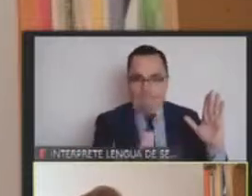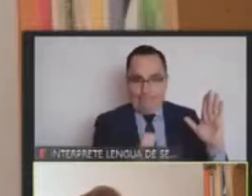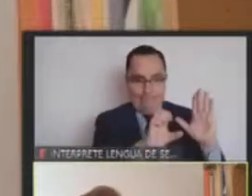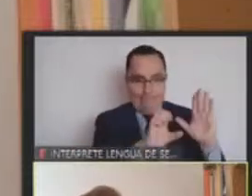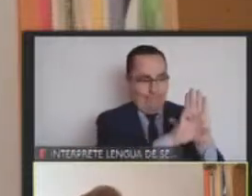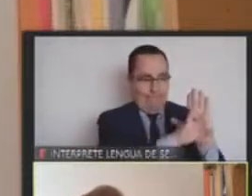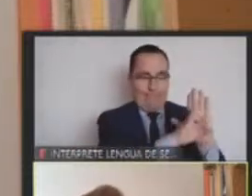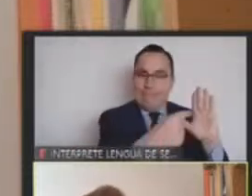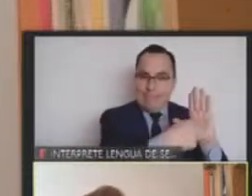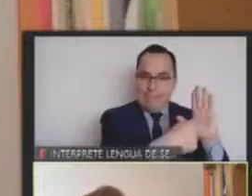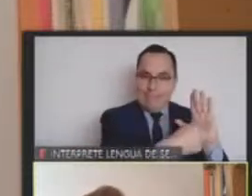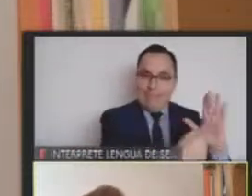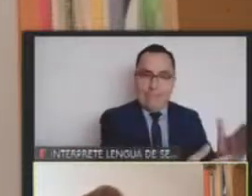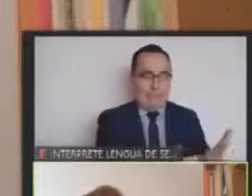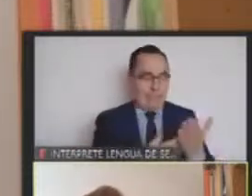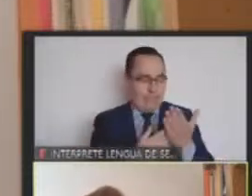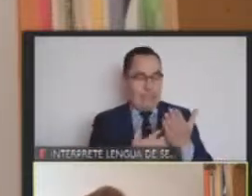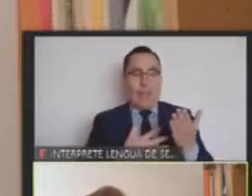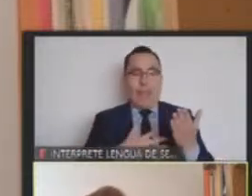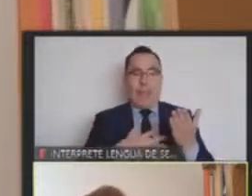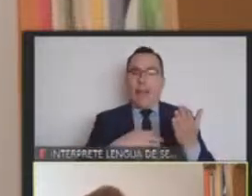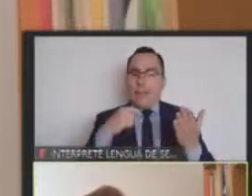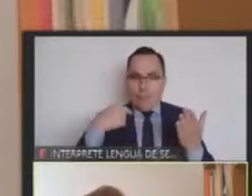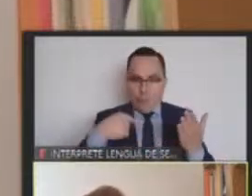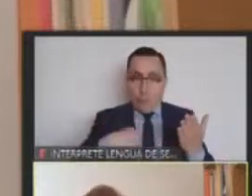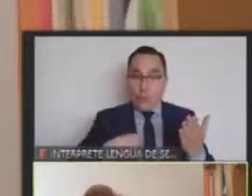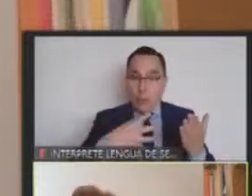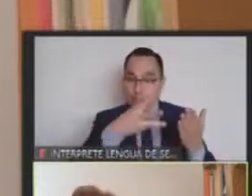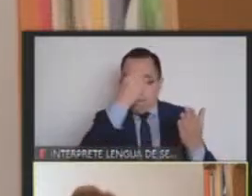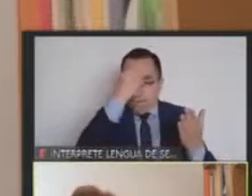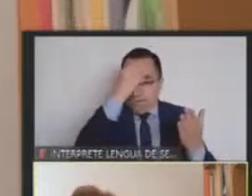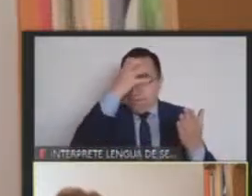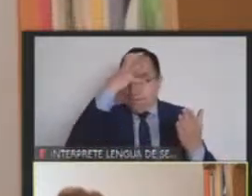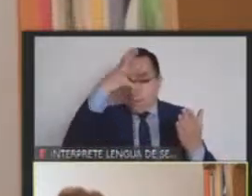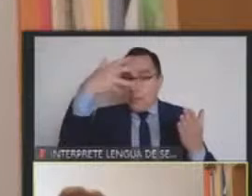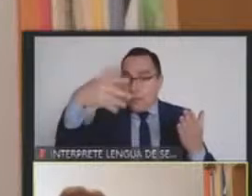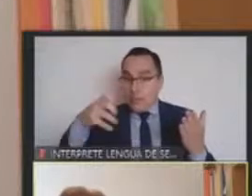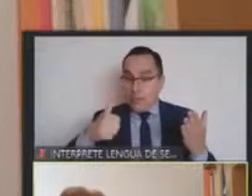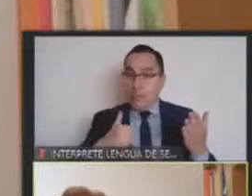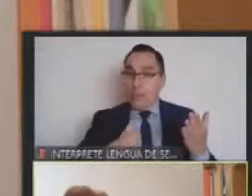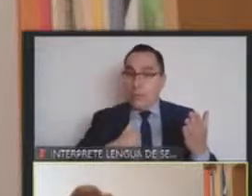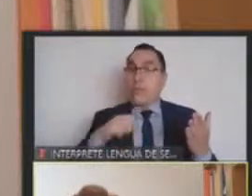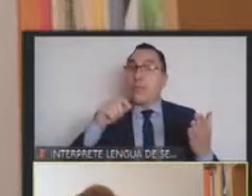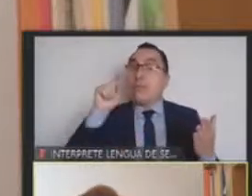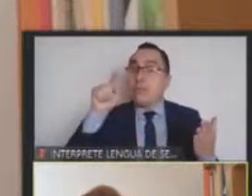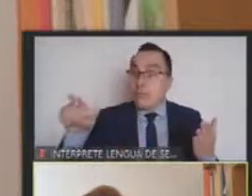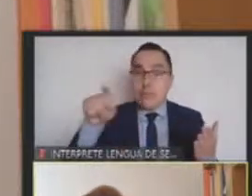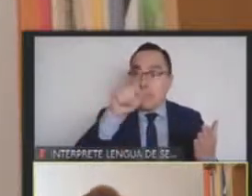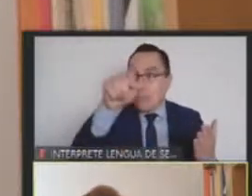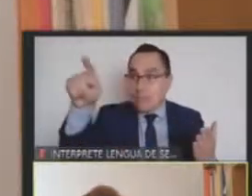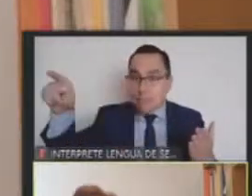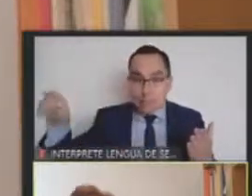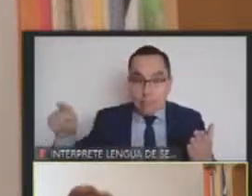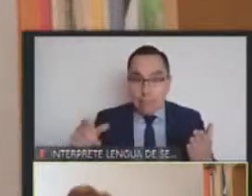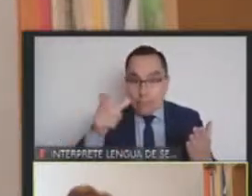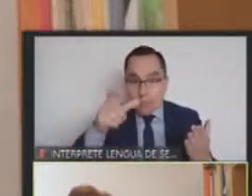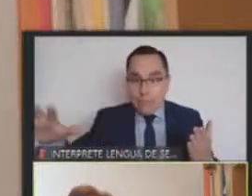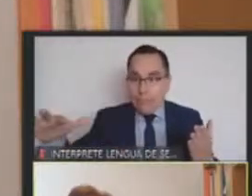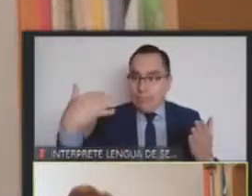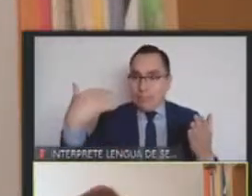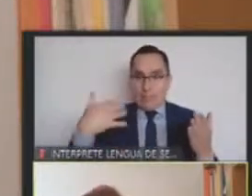capaz de inspirar confianza. A asegurar la imparcialidad, tanto objetiva como subjetiva, apuntan algunas